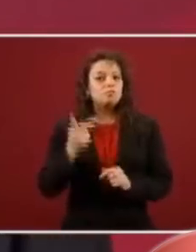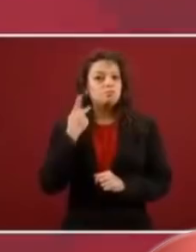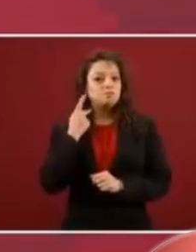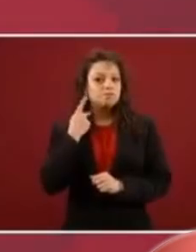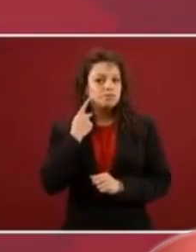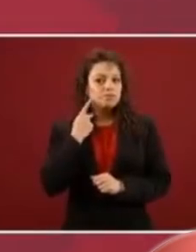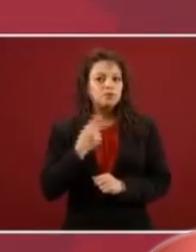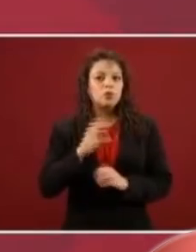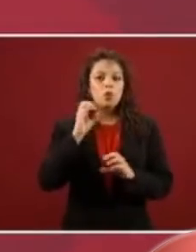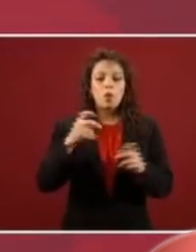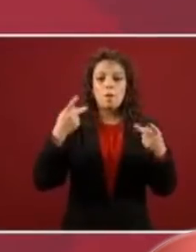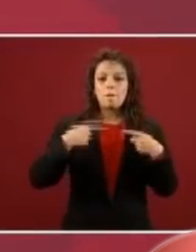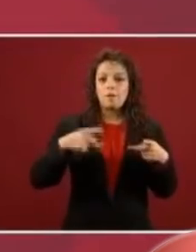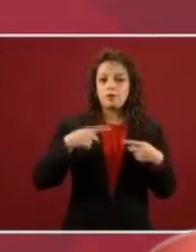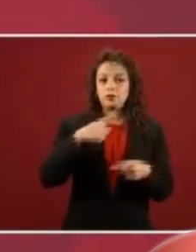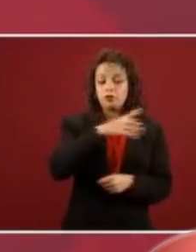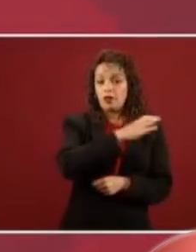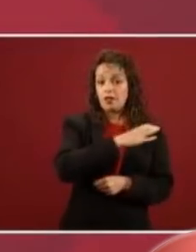a candidatos.